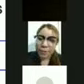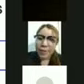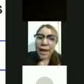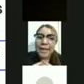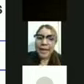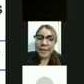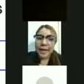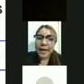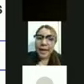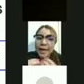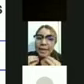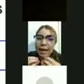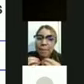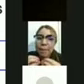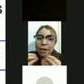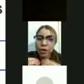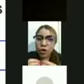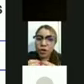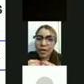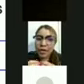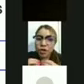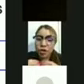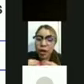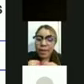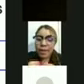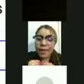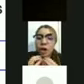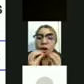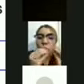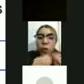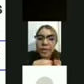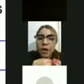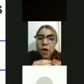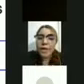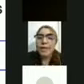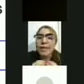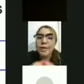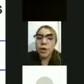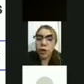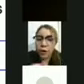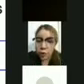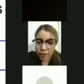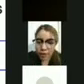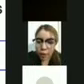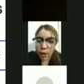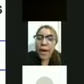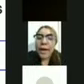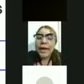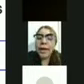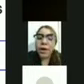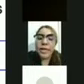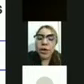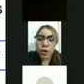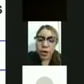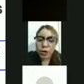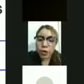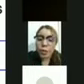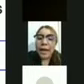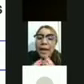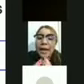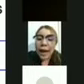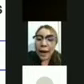psicología, es decir, que ya pasó de ser solamente lo lingüístico a ser psicolingüístico. ¿Qué quiero decir con